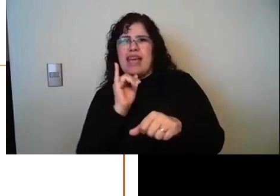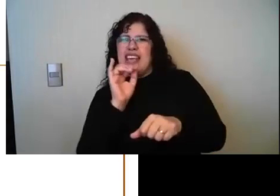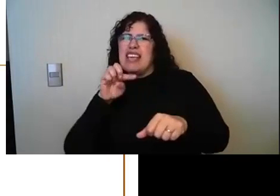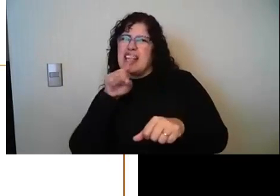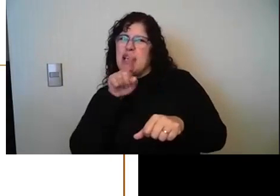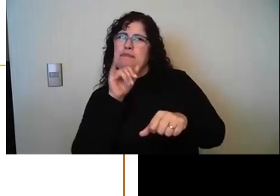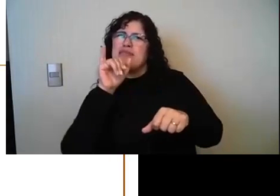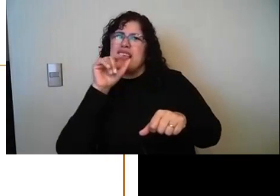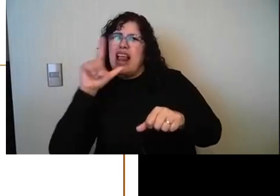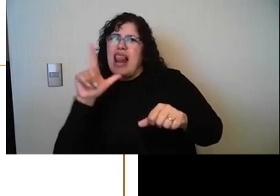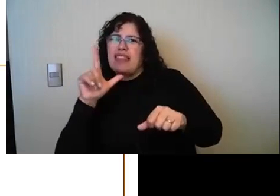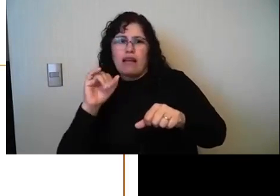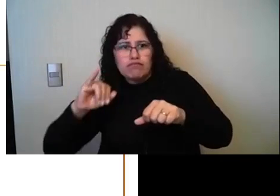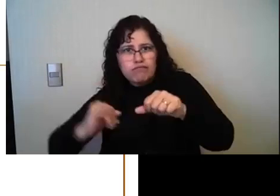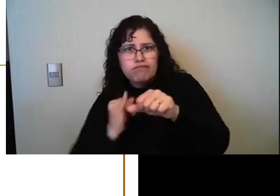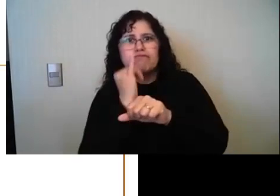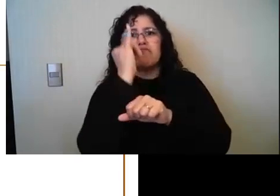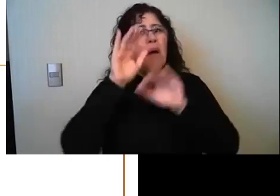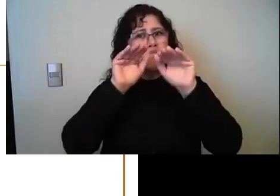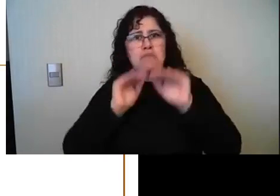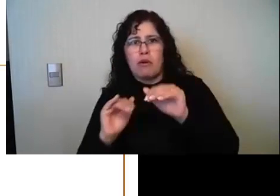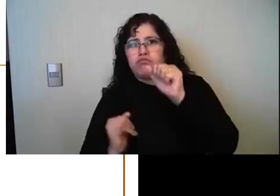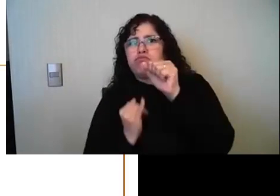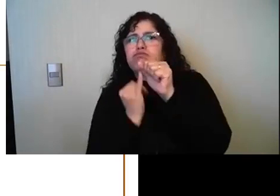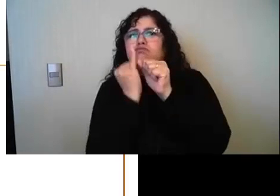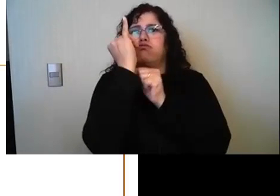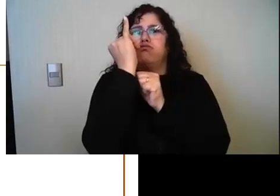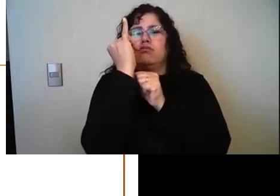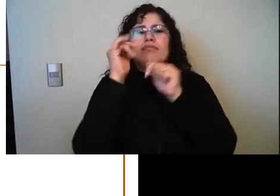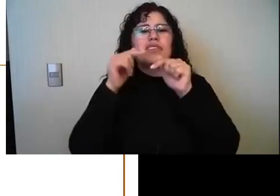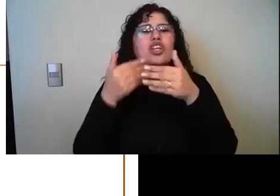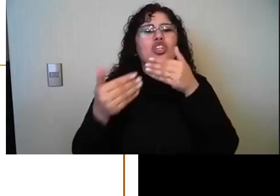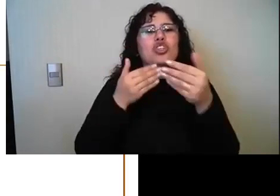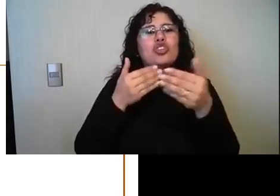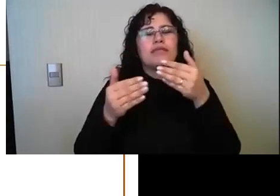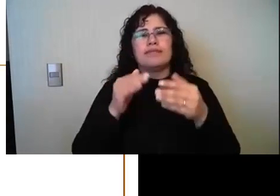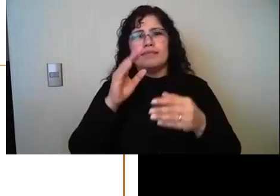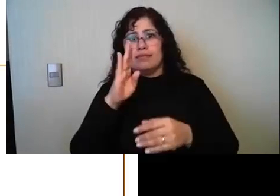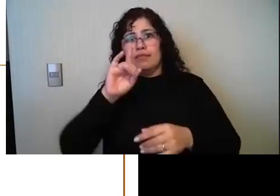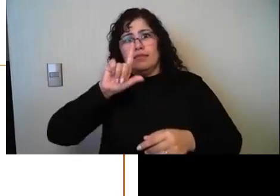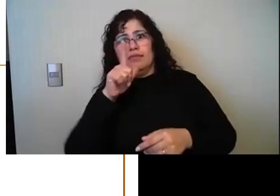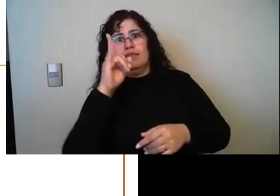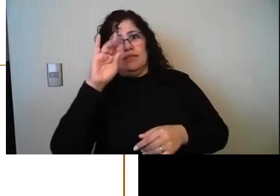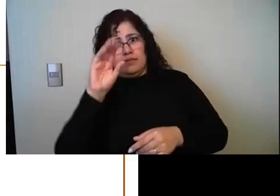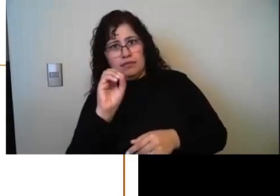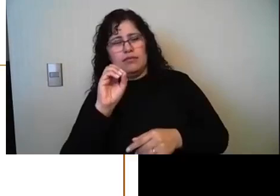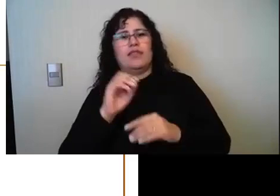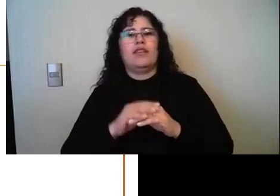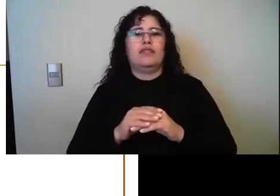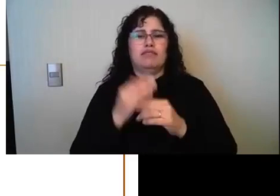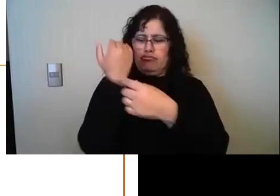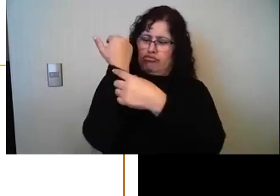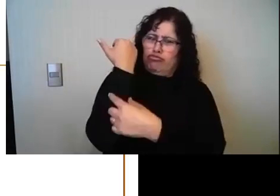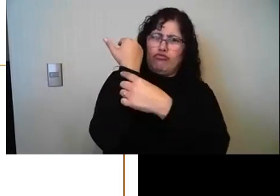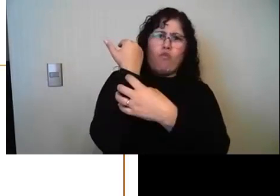disculpen, está ubicada a nivel del bulbo. ¿Sí? En este caso, si fuesen, recuerden los